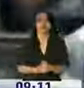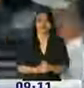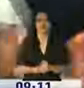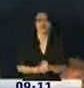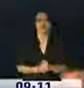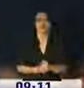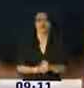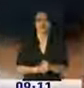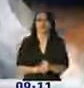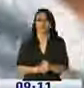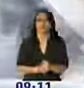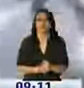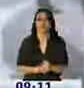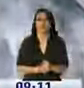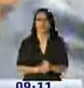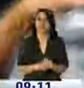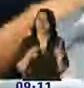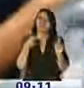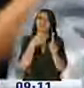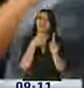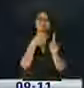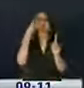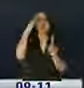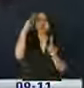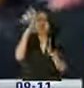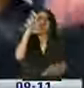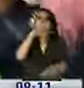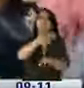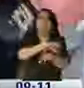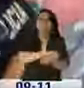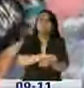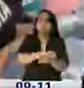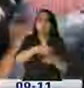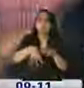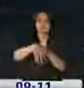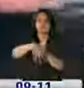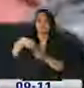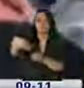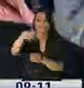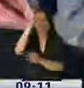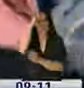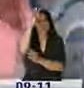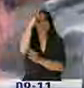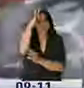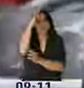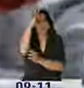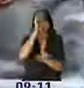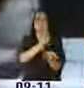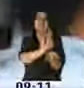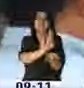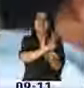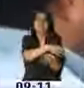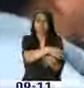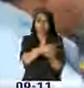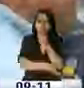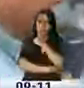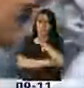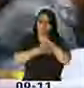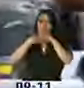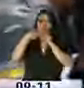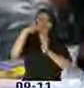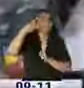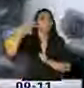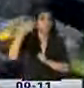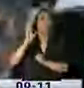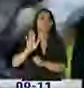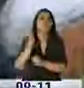¡Libertad! ¡Libertad! Robles fue detenido en las inmediaciones del Hospital del Instituto Ecuatoriano de Seguridad Social IES en Puyo el